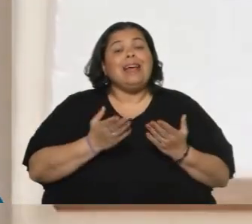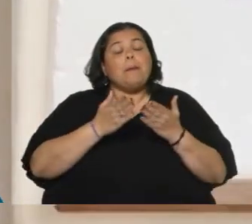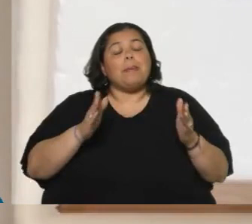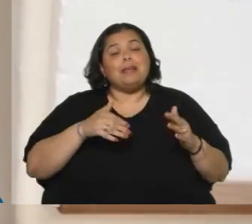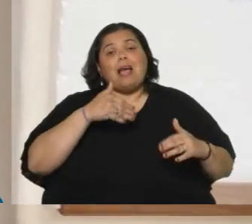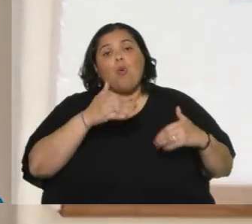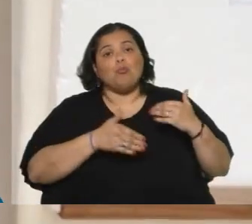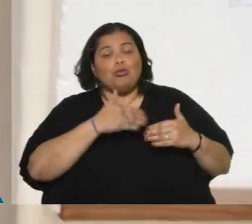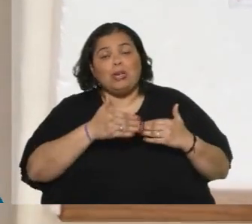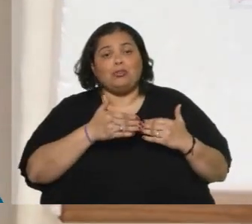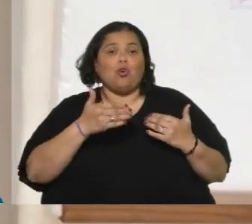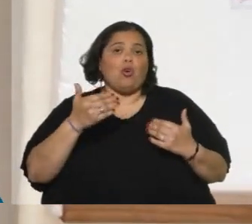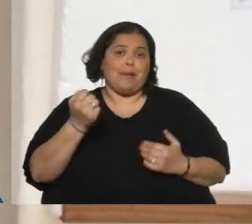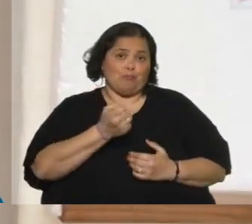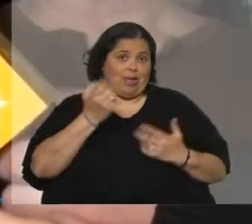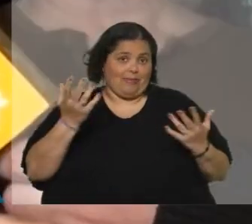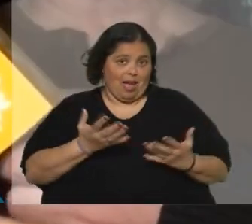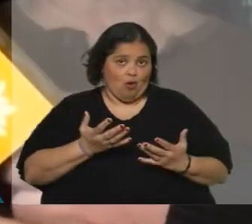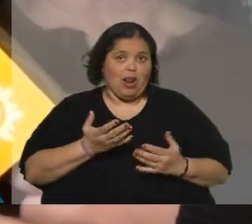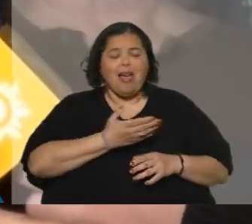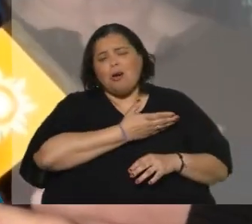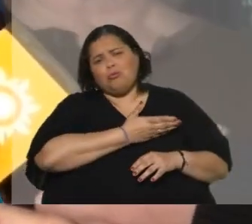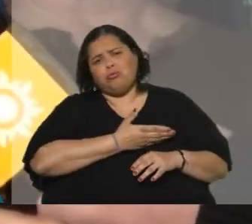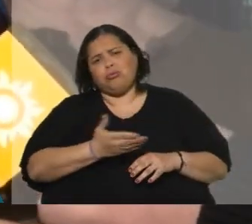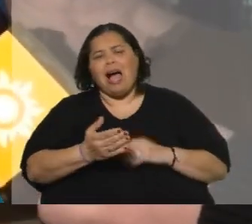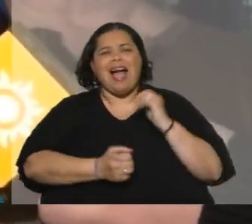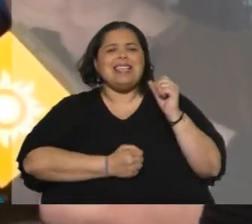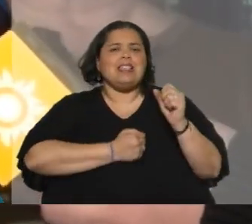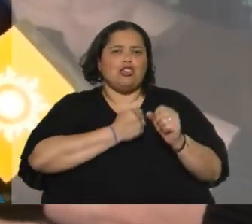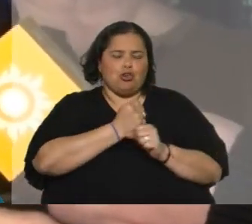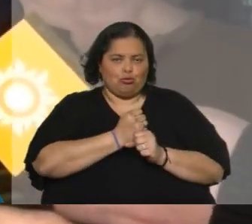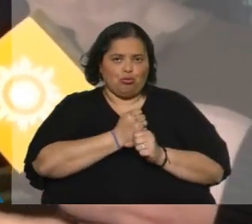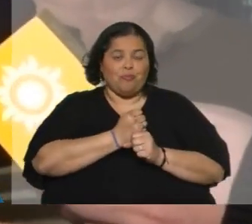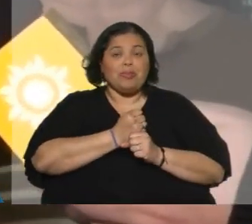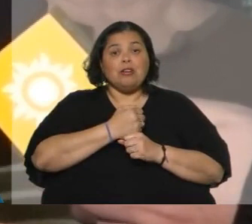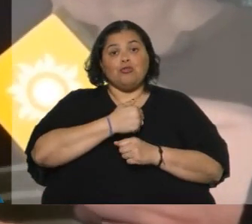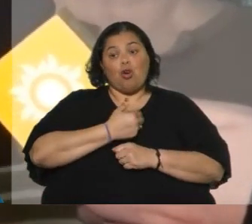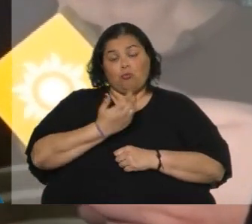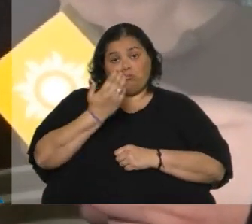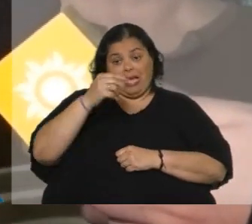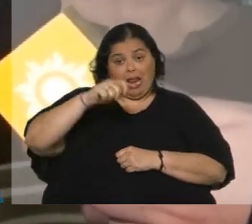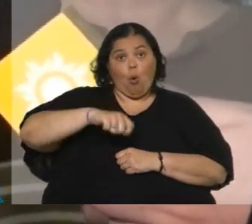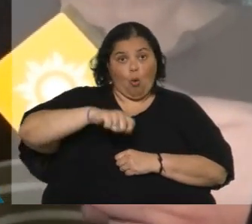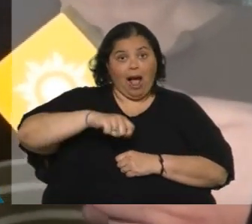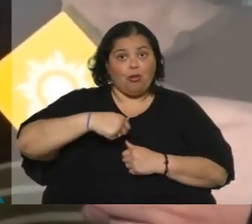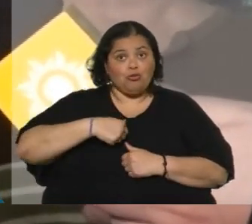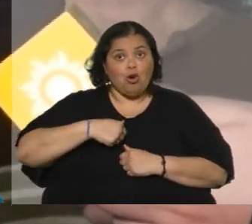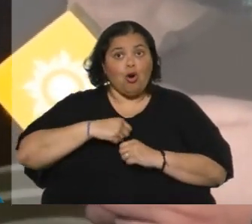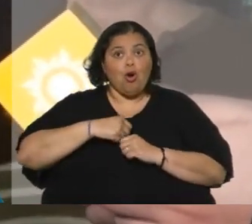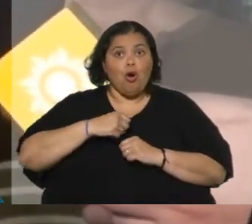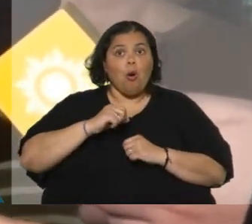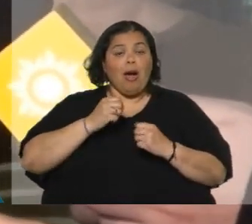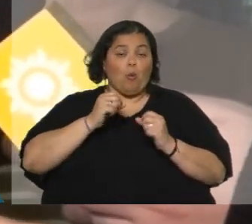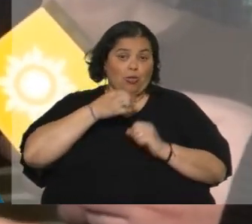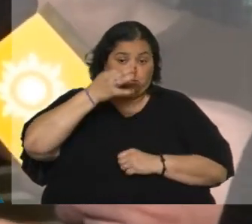proceso importante después de muchísimos años y yo tuve oportunidad en el juzgado de reconocer el coraje de Mari